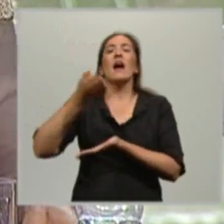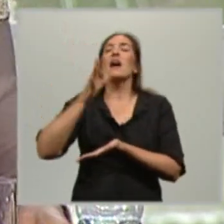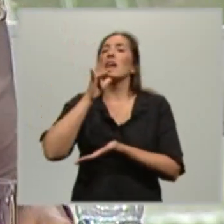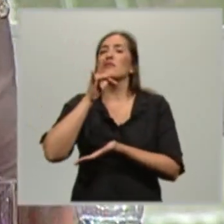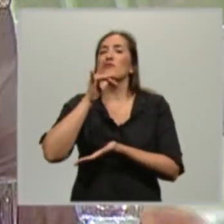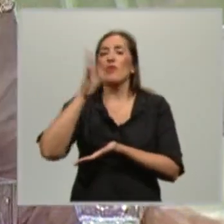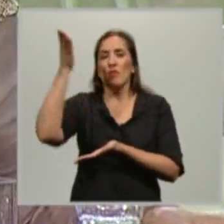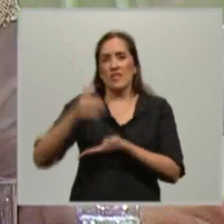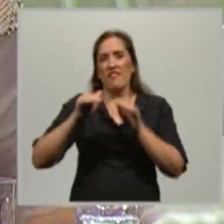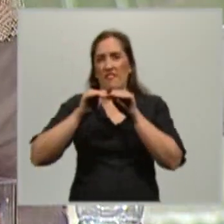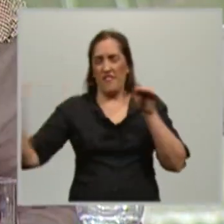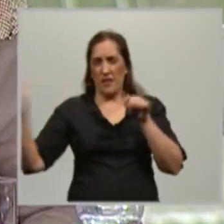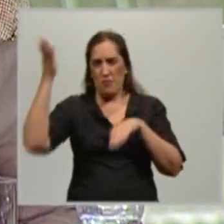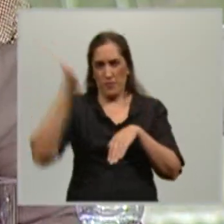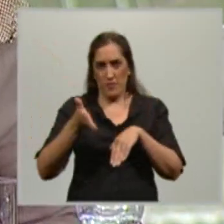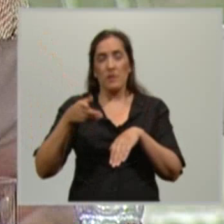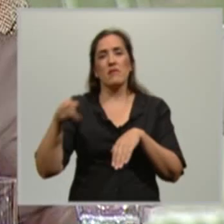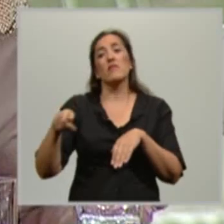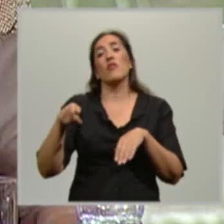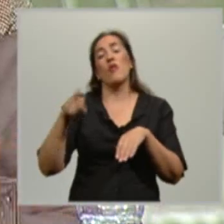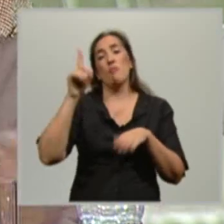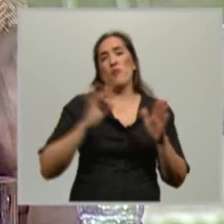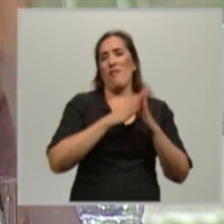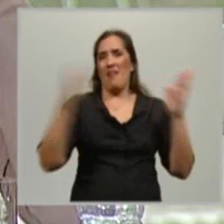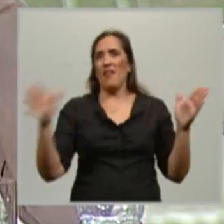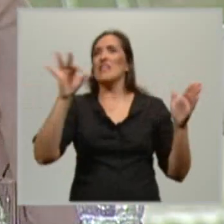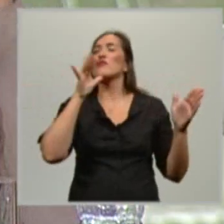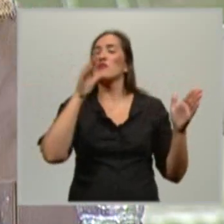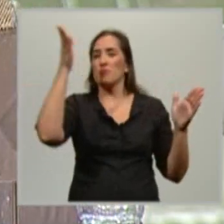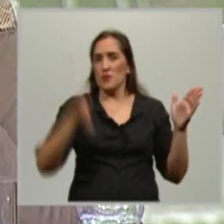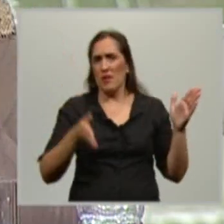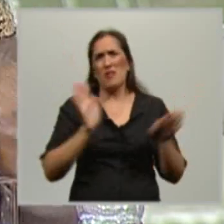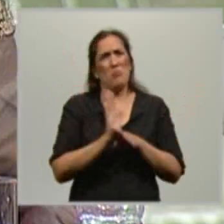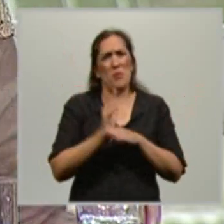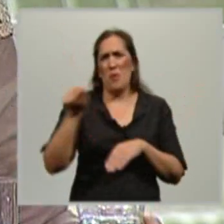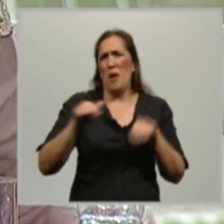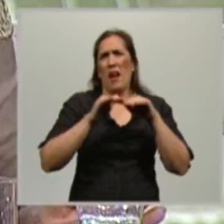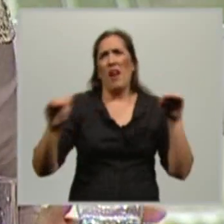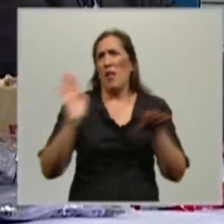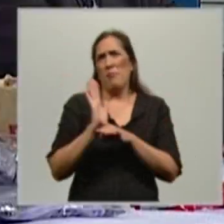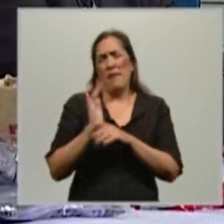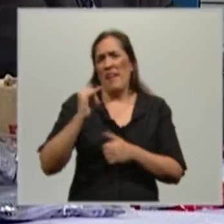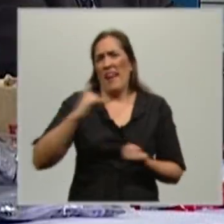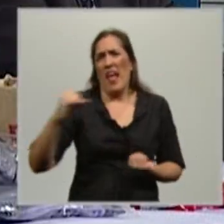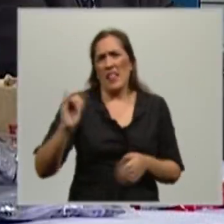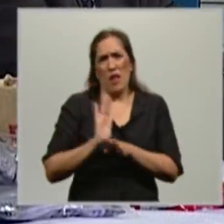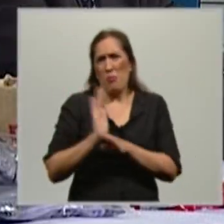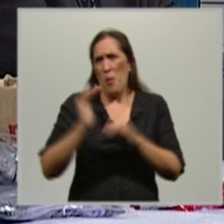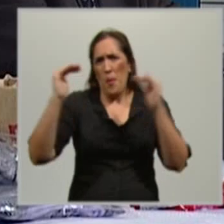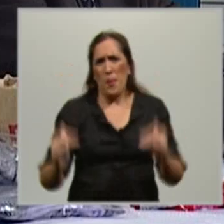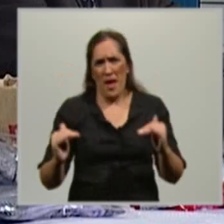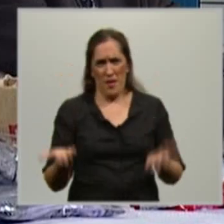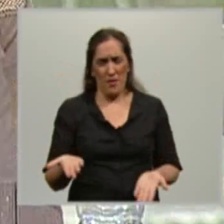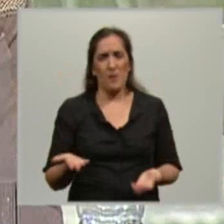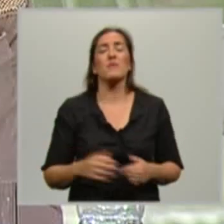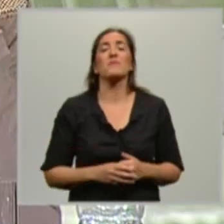anual fija, lo cual realmente constituye hoy casi una tasa negativa, sin lugar a dudas.